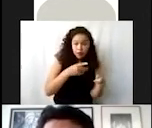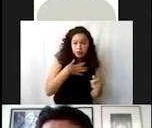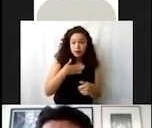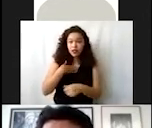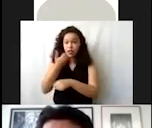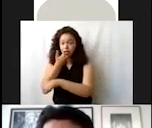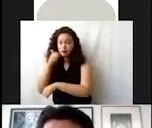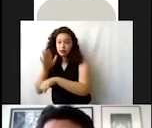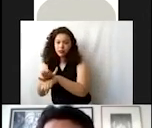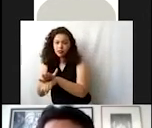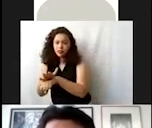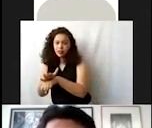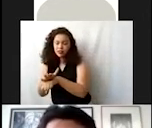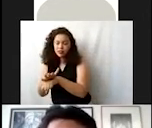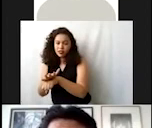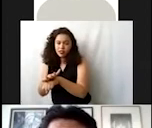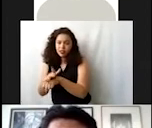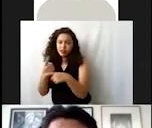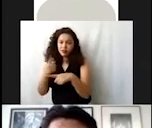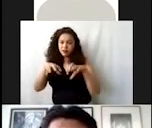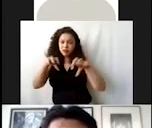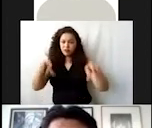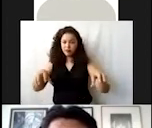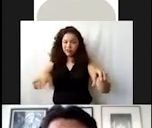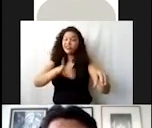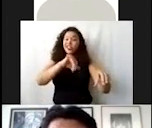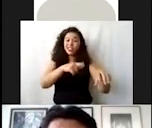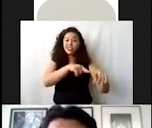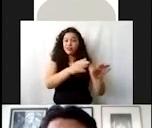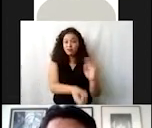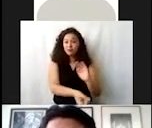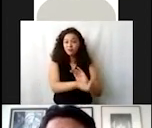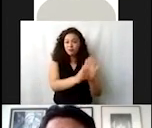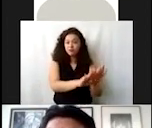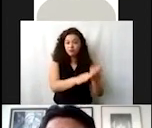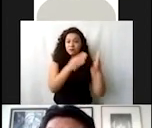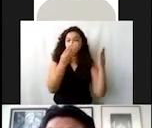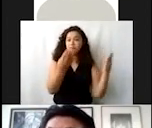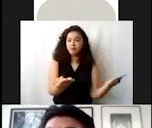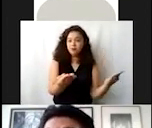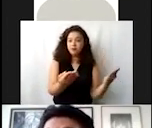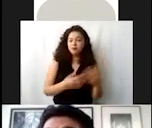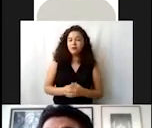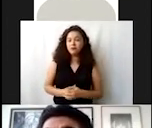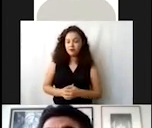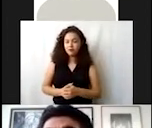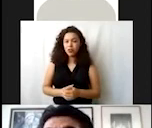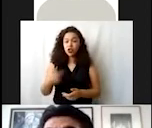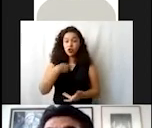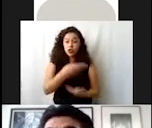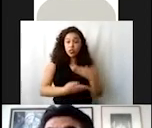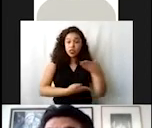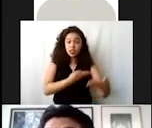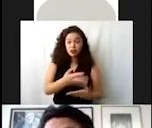establecimiento sí lo daría como un establecimiento donde presto un servicio,